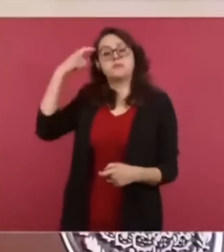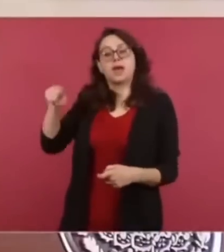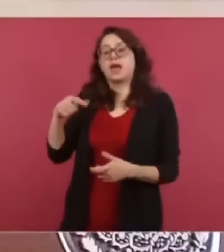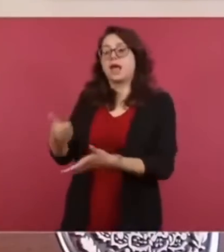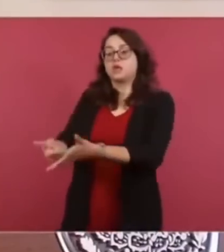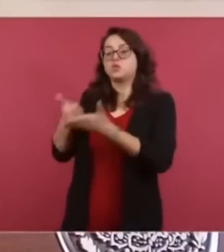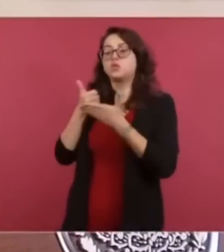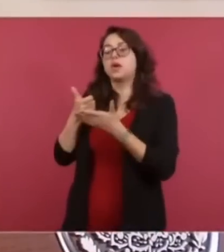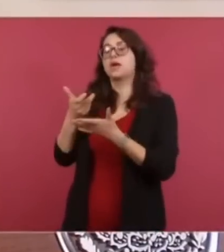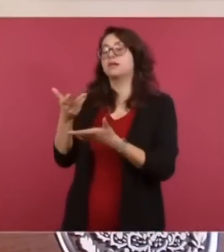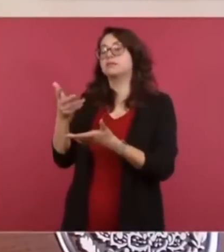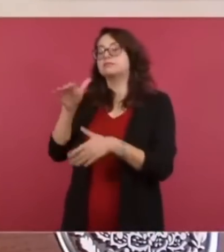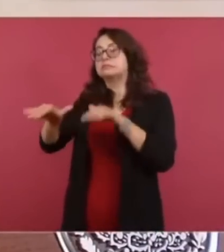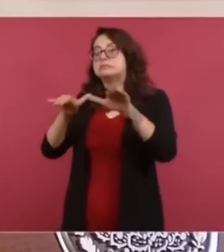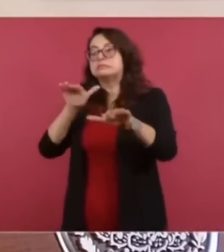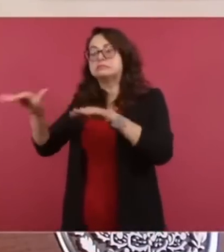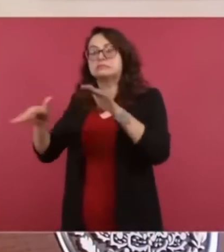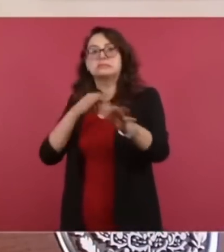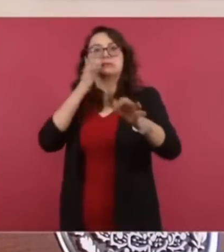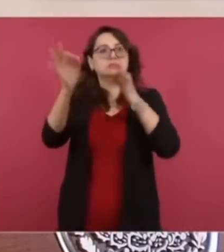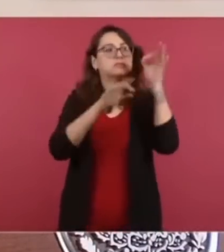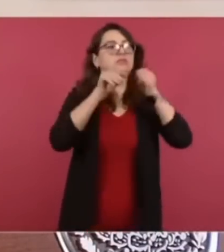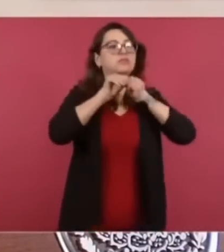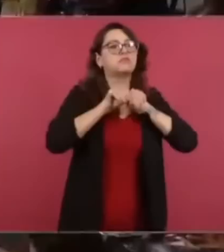el petróleo.